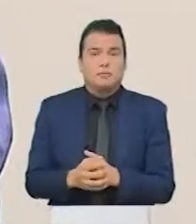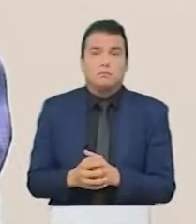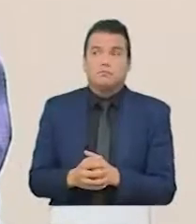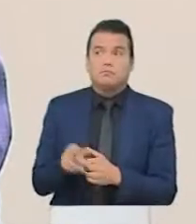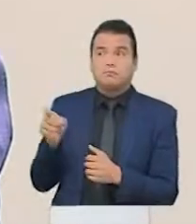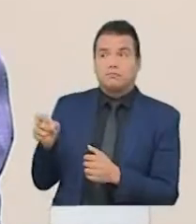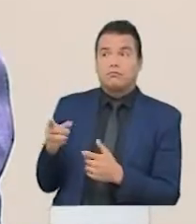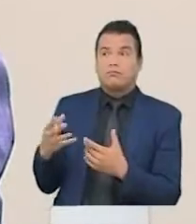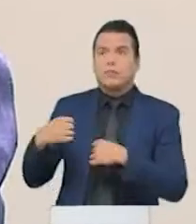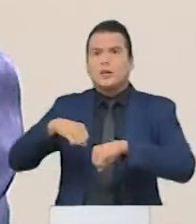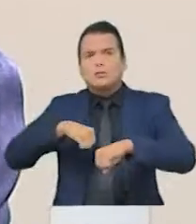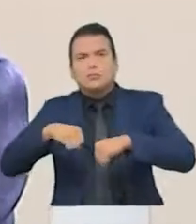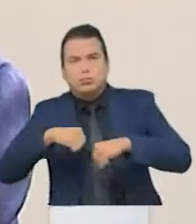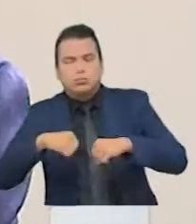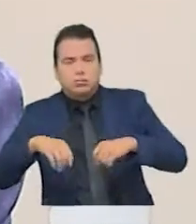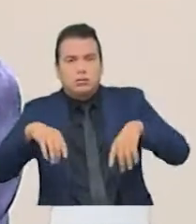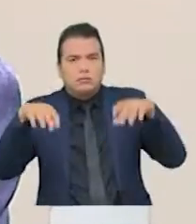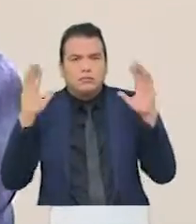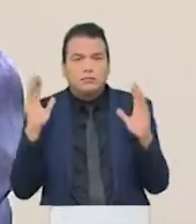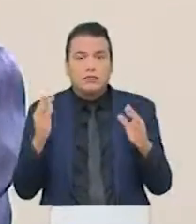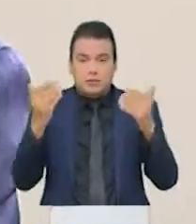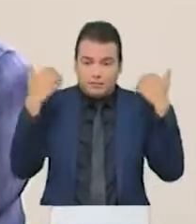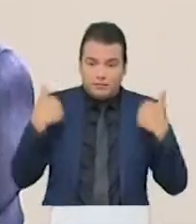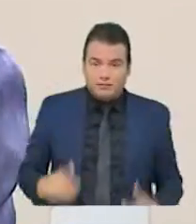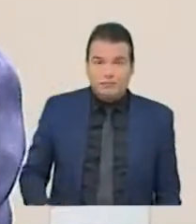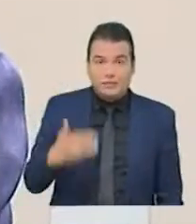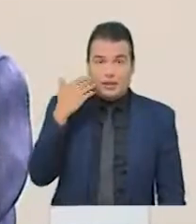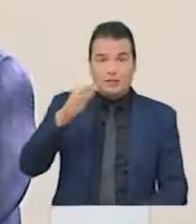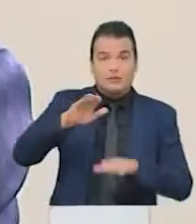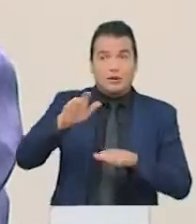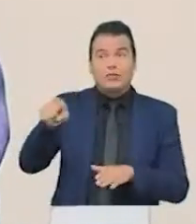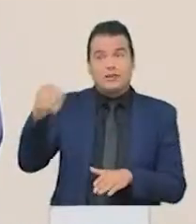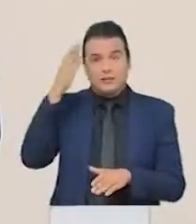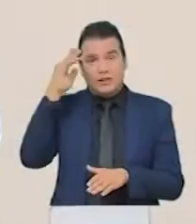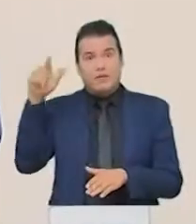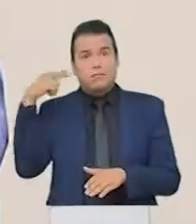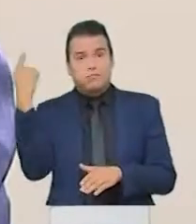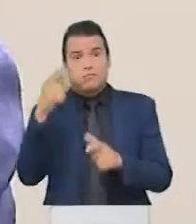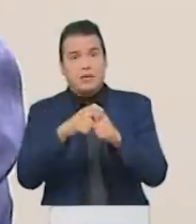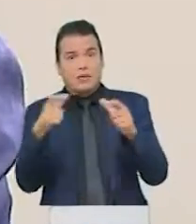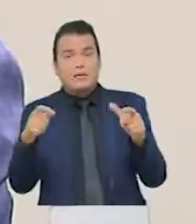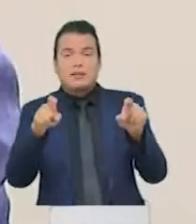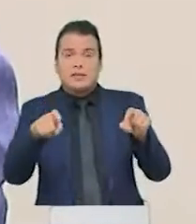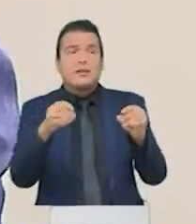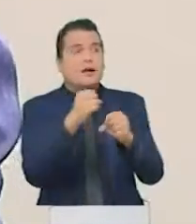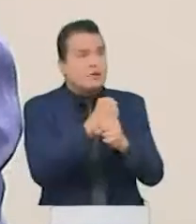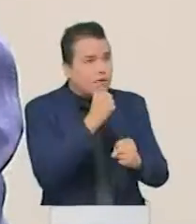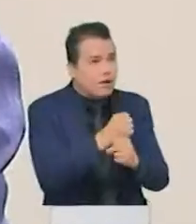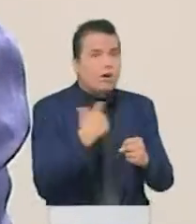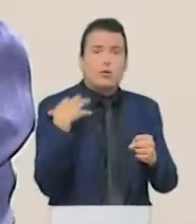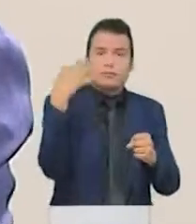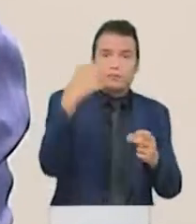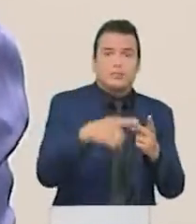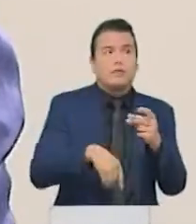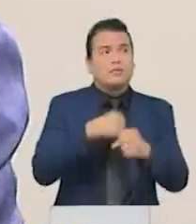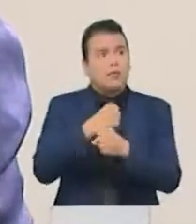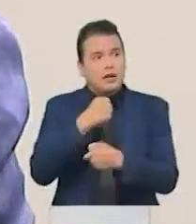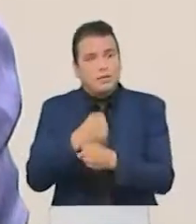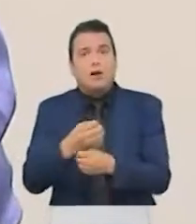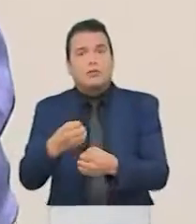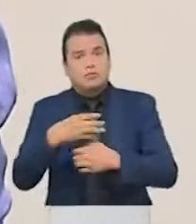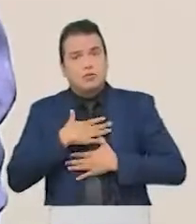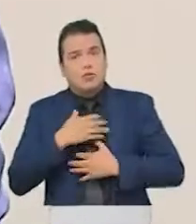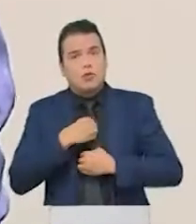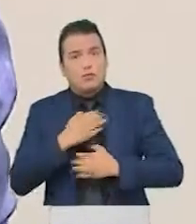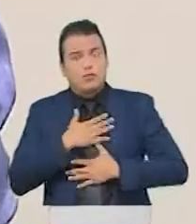doctora que usted haga parte de esa cara de la mujer porque la mujer también es tan ávida de empleo y ávida de oportunidades y usted ya lo ha dicho los